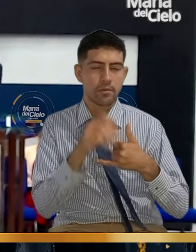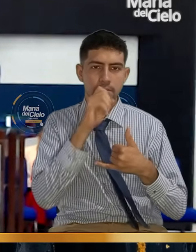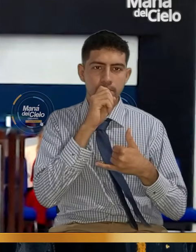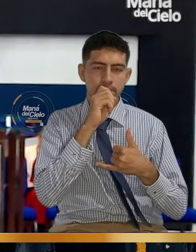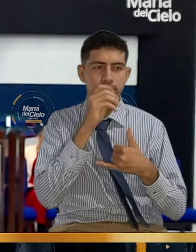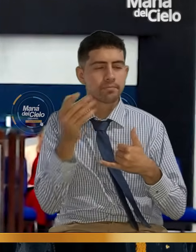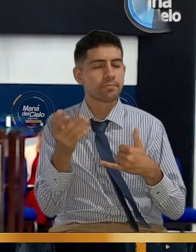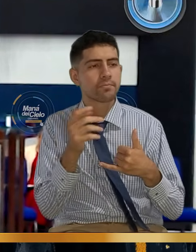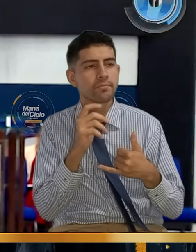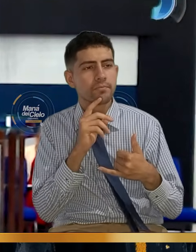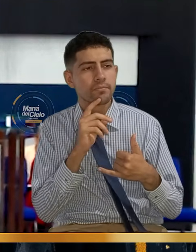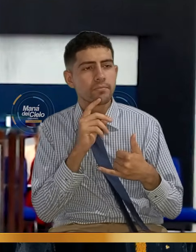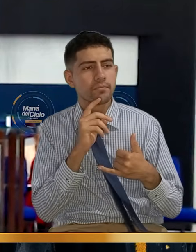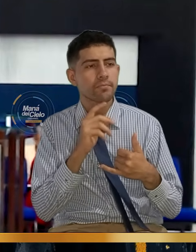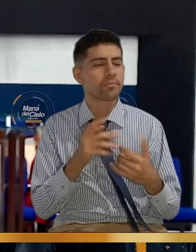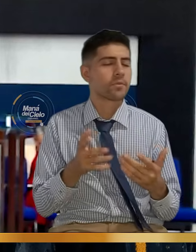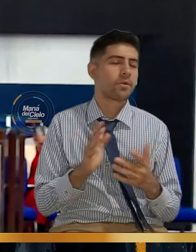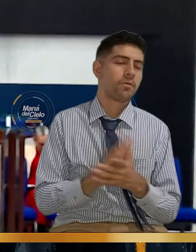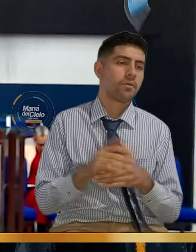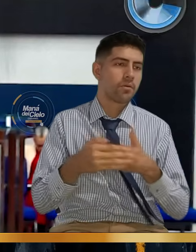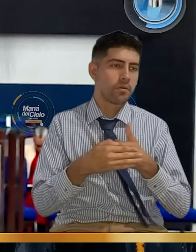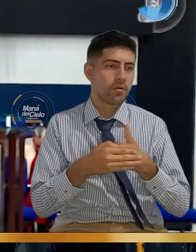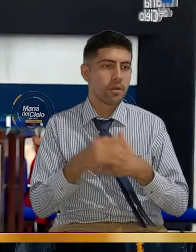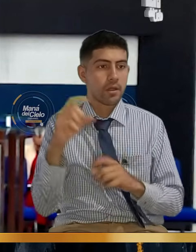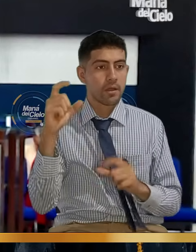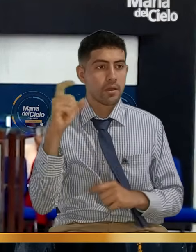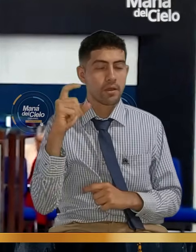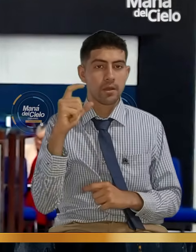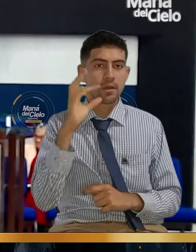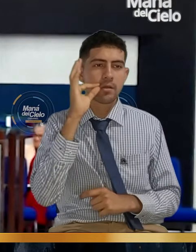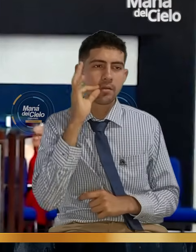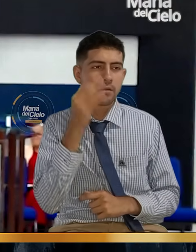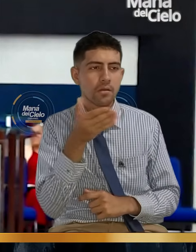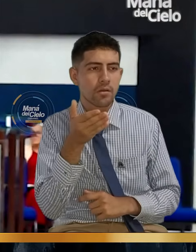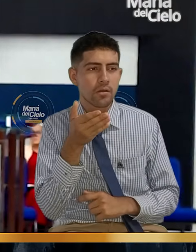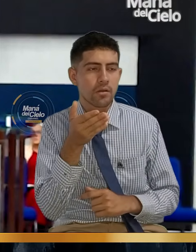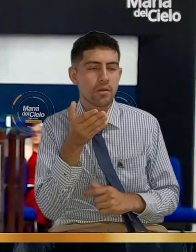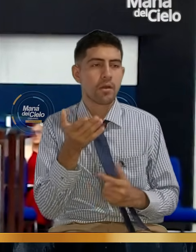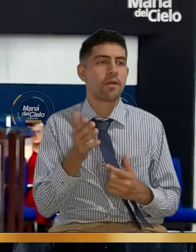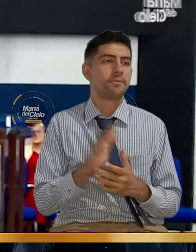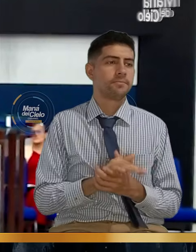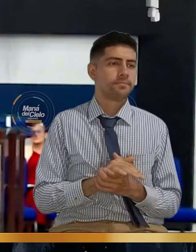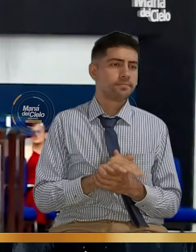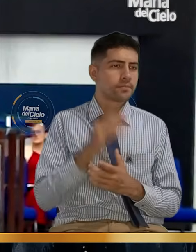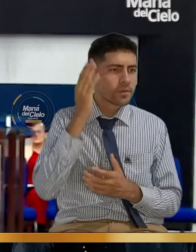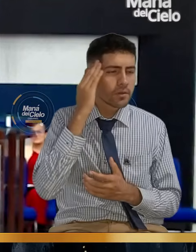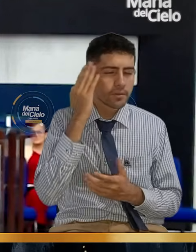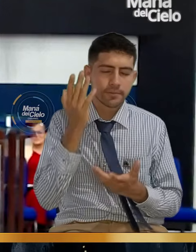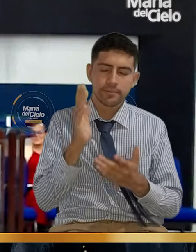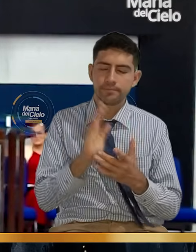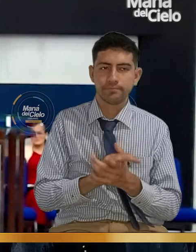de Canadá? Entonces con esa corcho mucho a algunos. Digo, Toronto. Y no, la capital de Canadá es